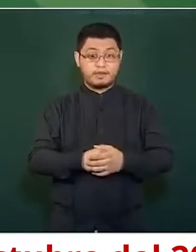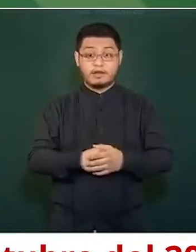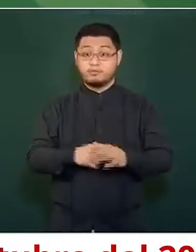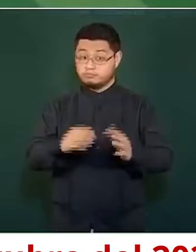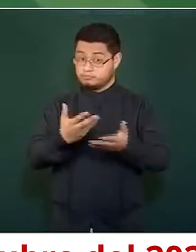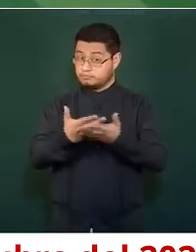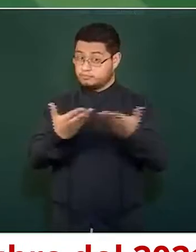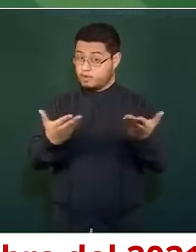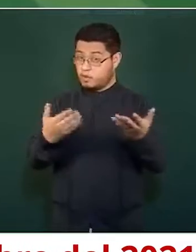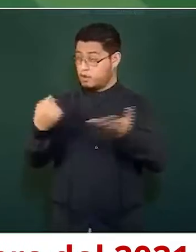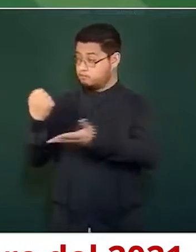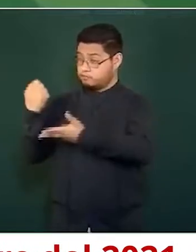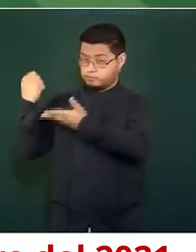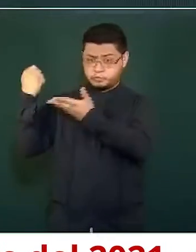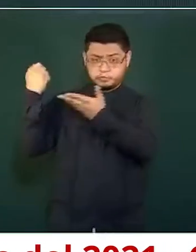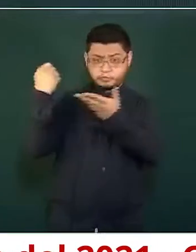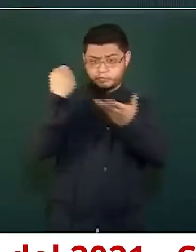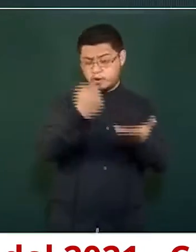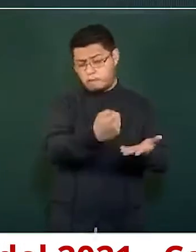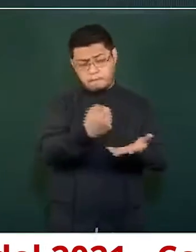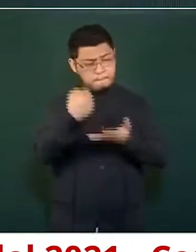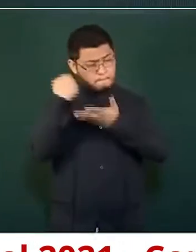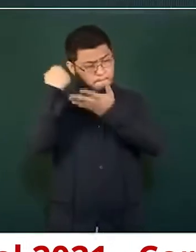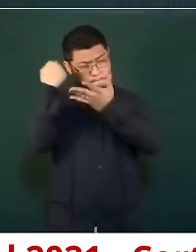invirtiendo presupuesto